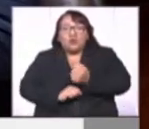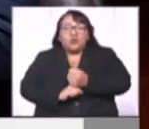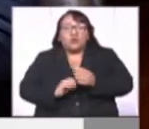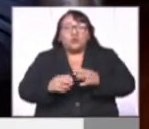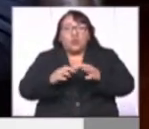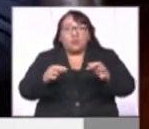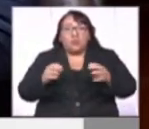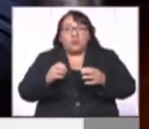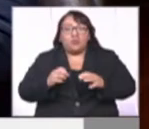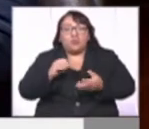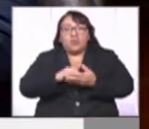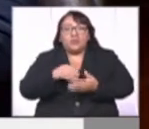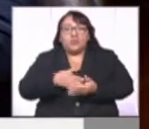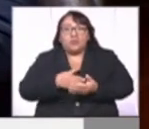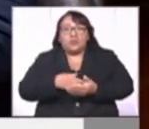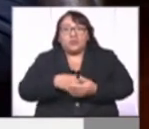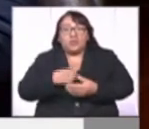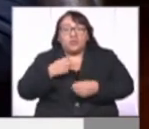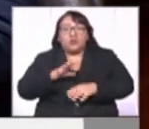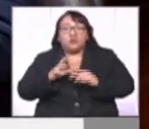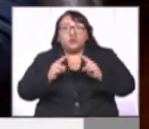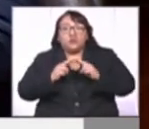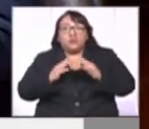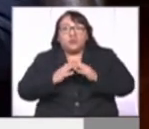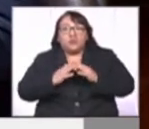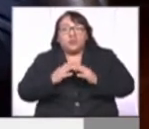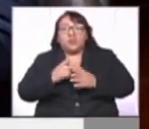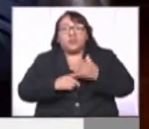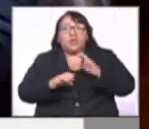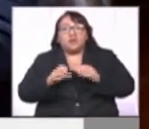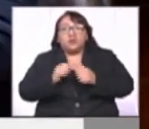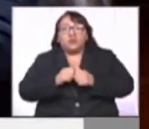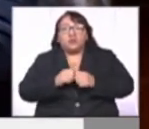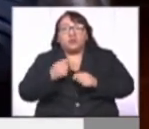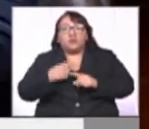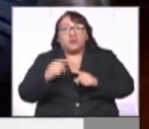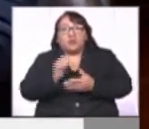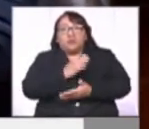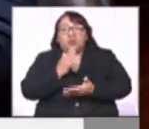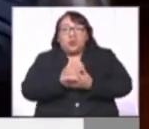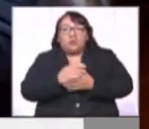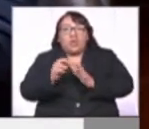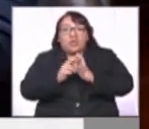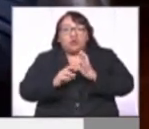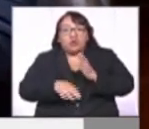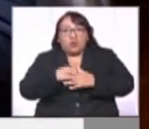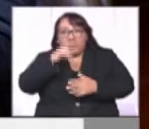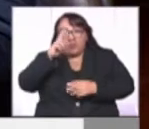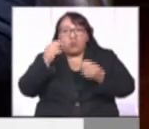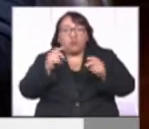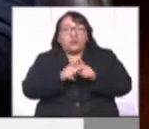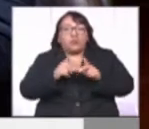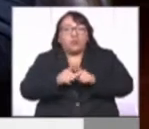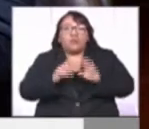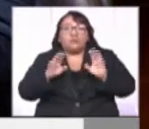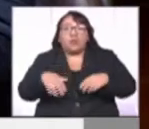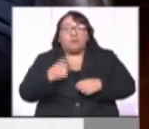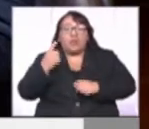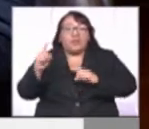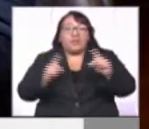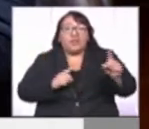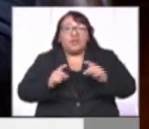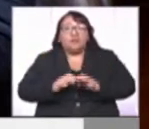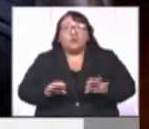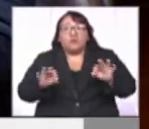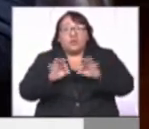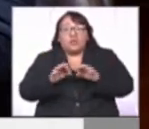poblaciones vulnerables en el deterioro de sus viviendas causadas por las inclemencias en regiones del país, así como su incapacidad para dirigir tan